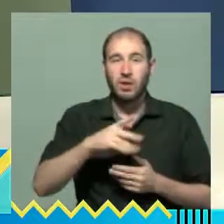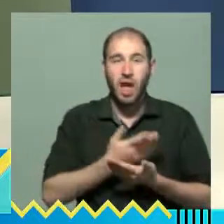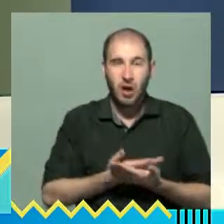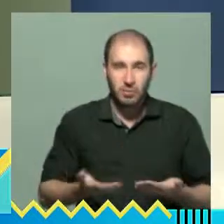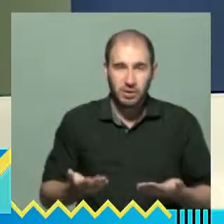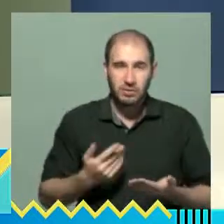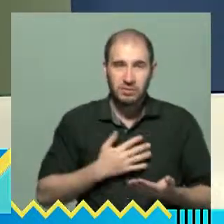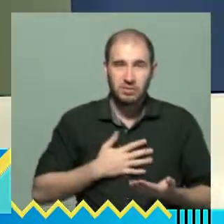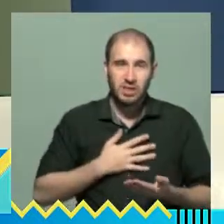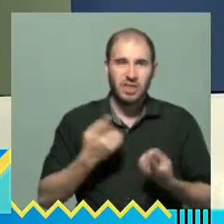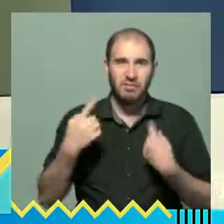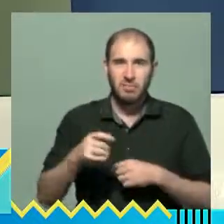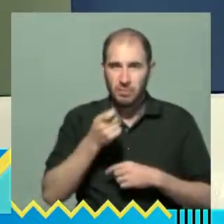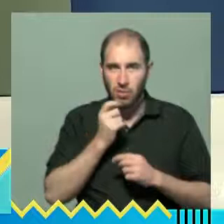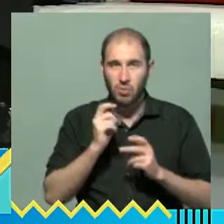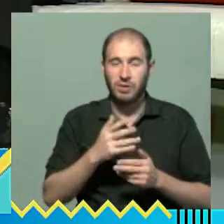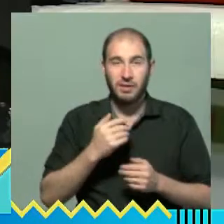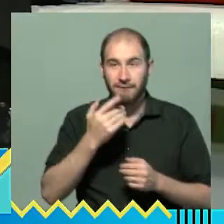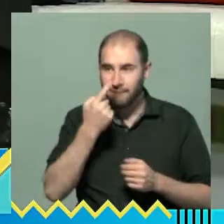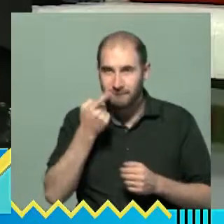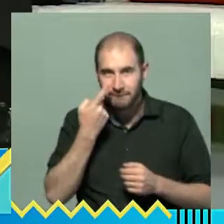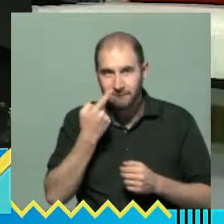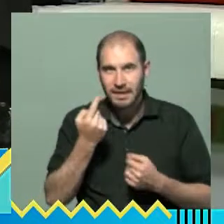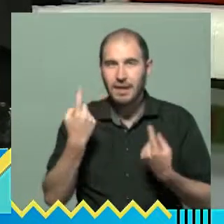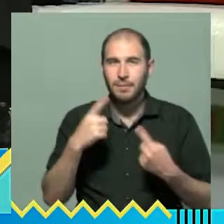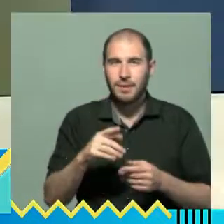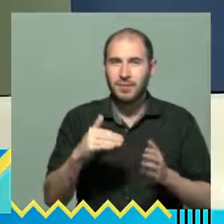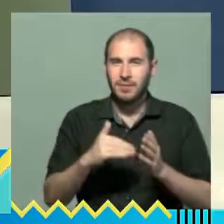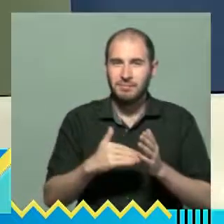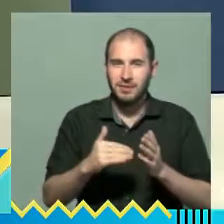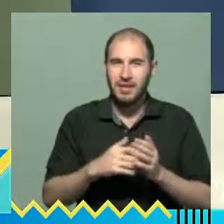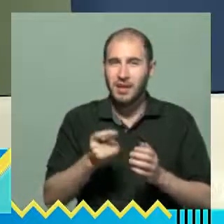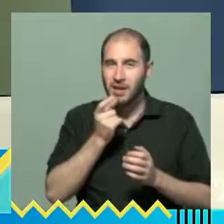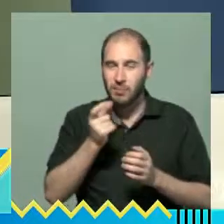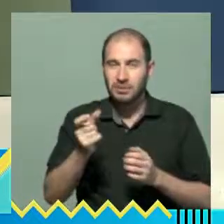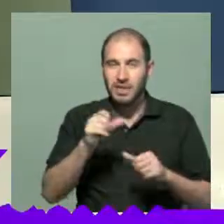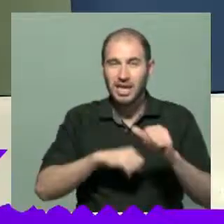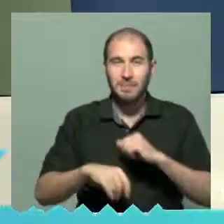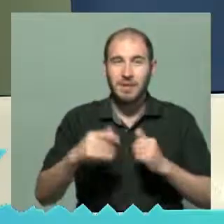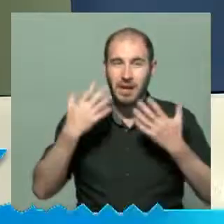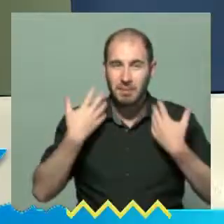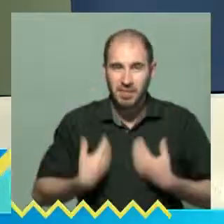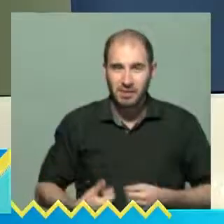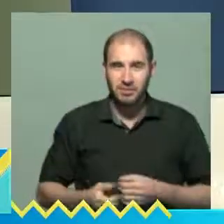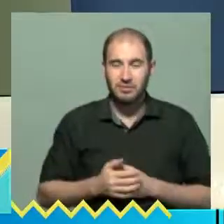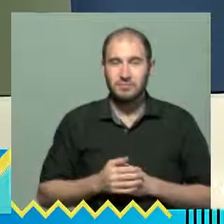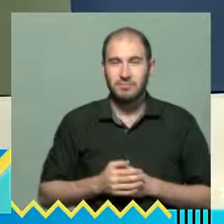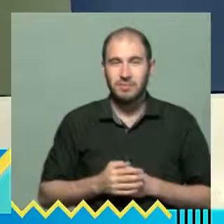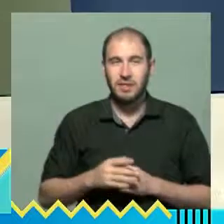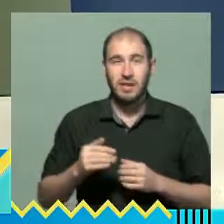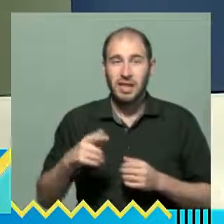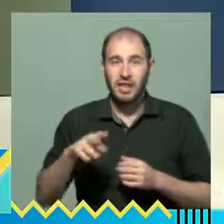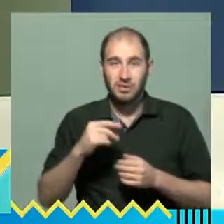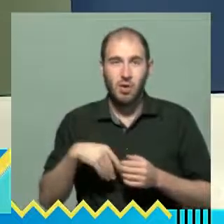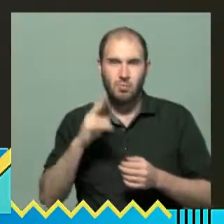voy a sentir algo distinto que si digo que están entretenidos. Pero lo que va a condicionar mi respuesta neuroquímica, emocional, interna y demás, va a ser la